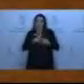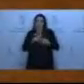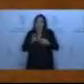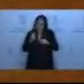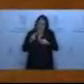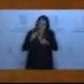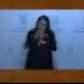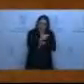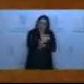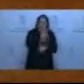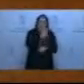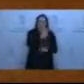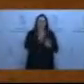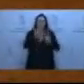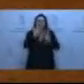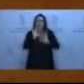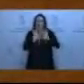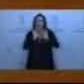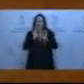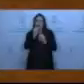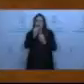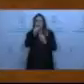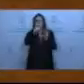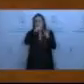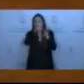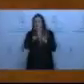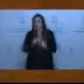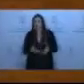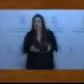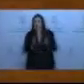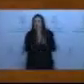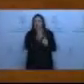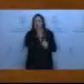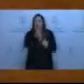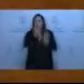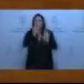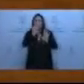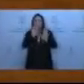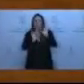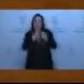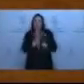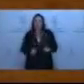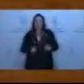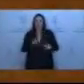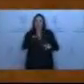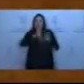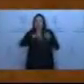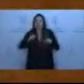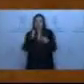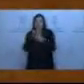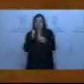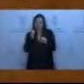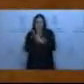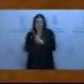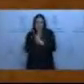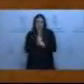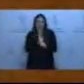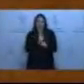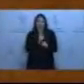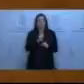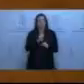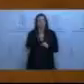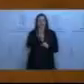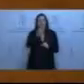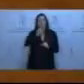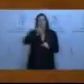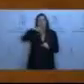el 46% en ese cómputo global de los gastos es el personal, una vez más. Lo cifran tres fundamentalmente, FASAD, FICIT y FUCOMI,